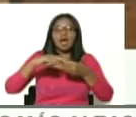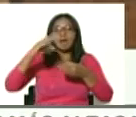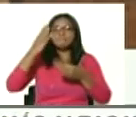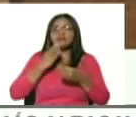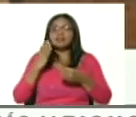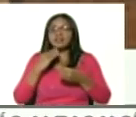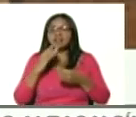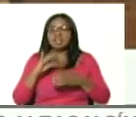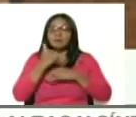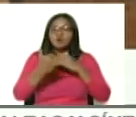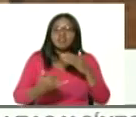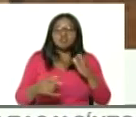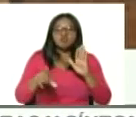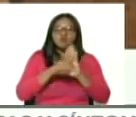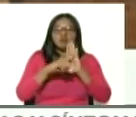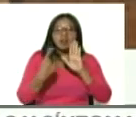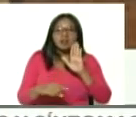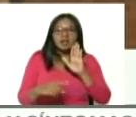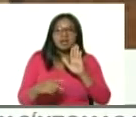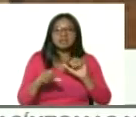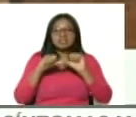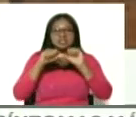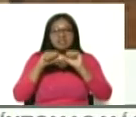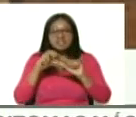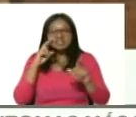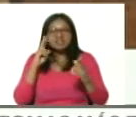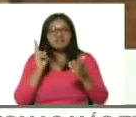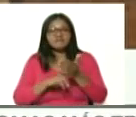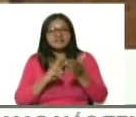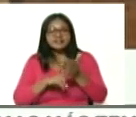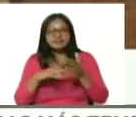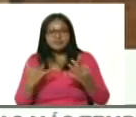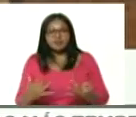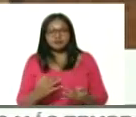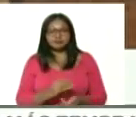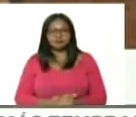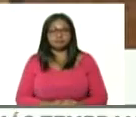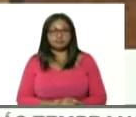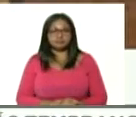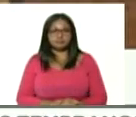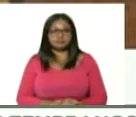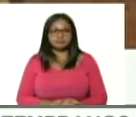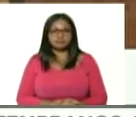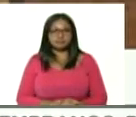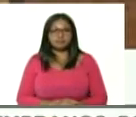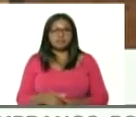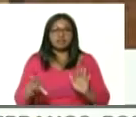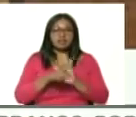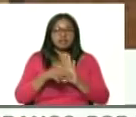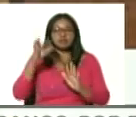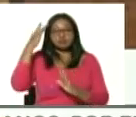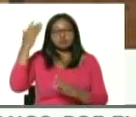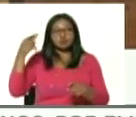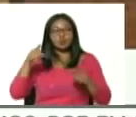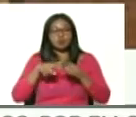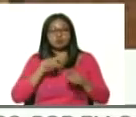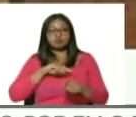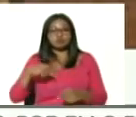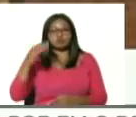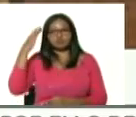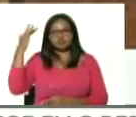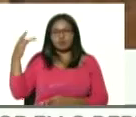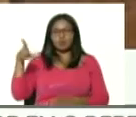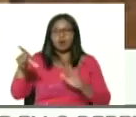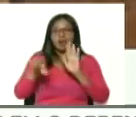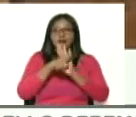ley y que la ley sea pertinente a la realidad y la ley sea como sueño y soñamos una